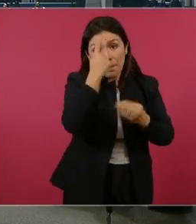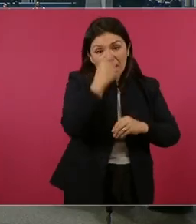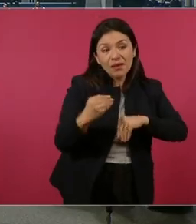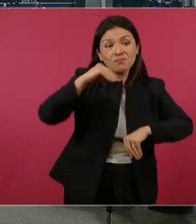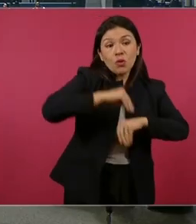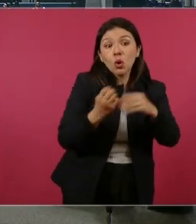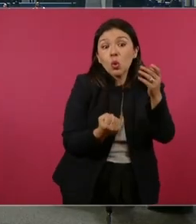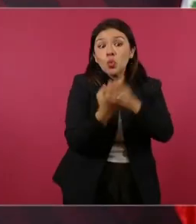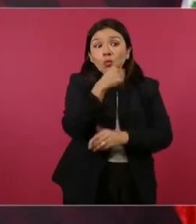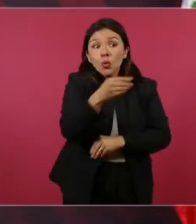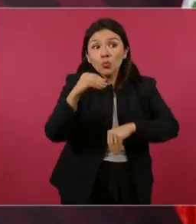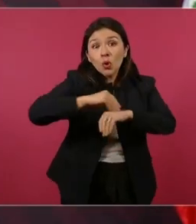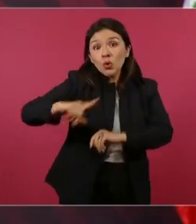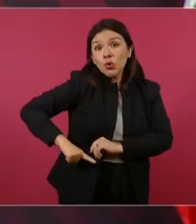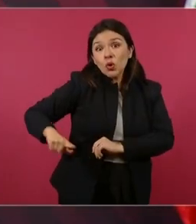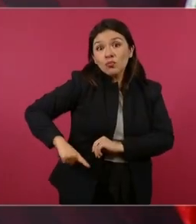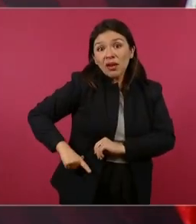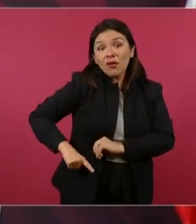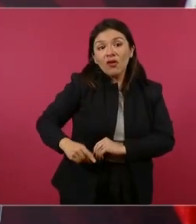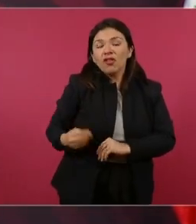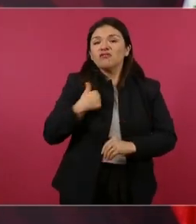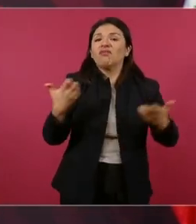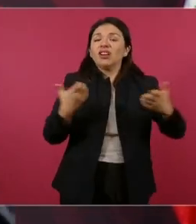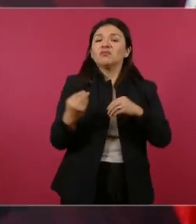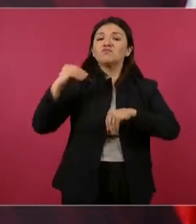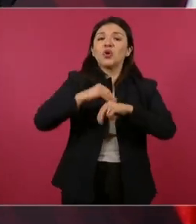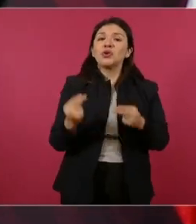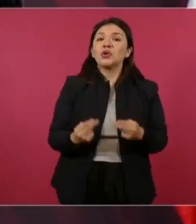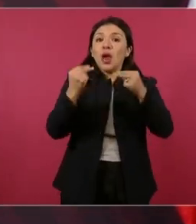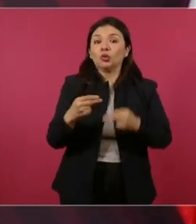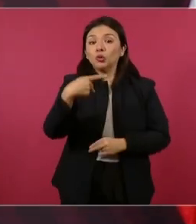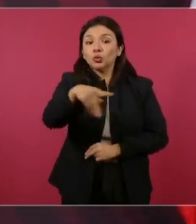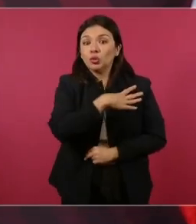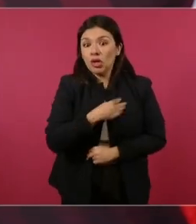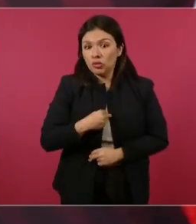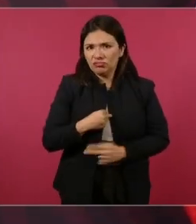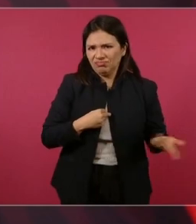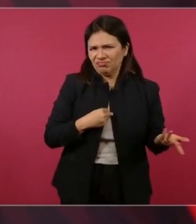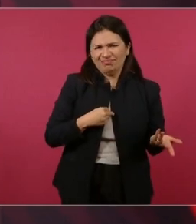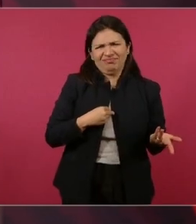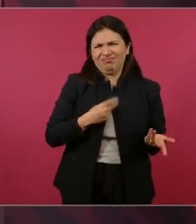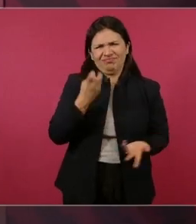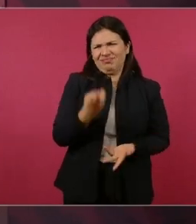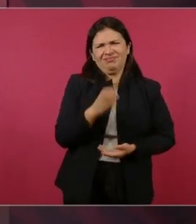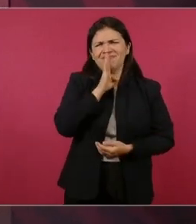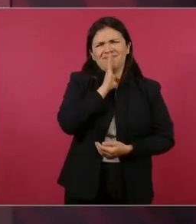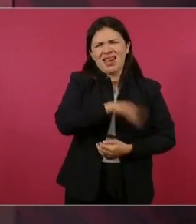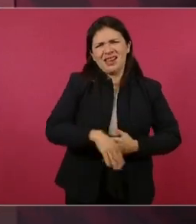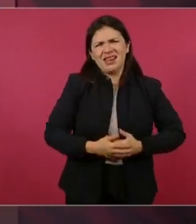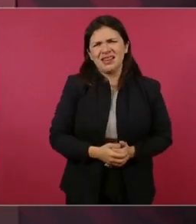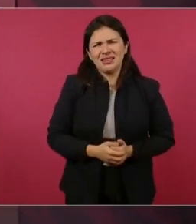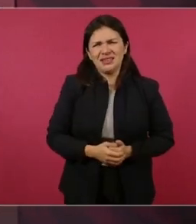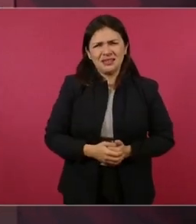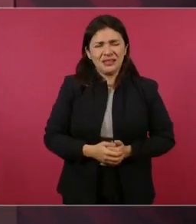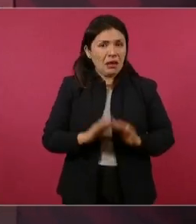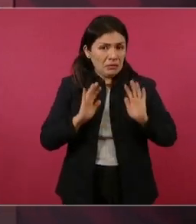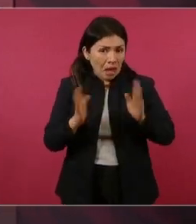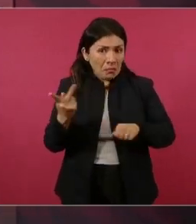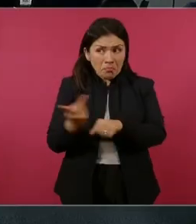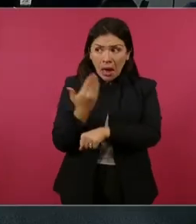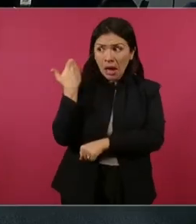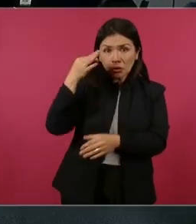nueva administración. Pues está mal su fuente, o sea, es como otro, que, ya lo puedo mencionar, ya pasó